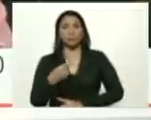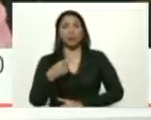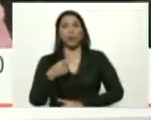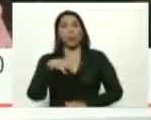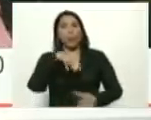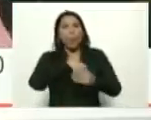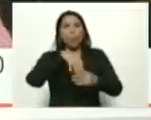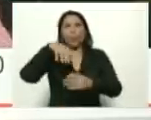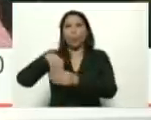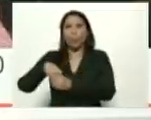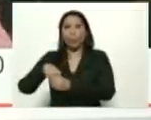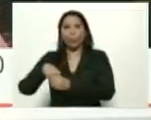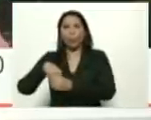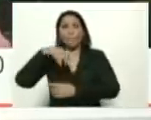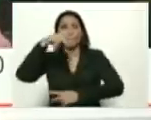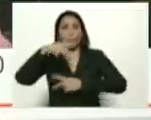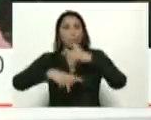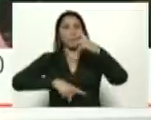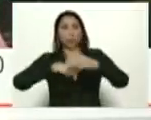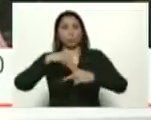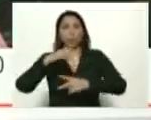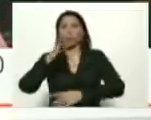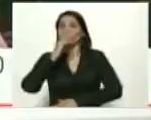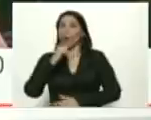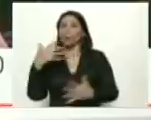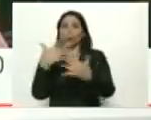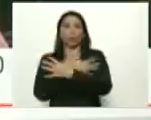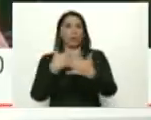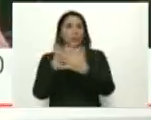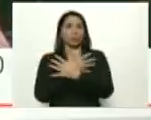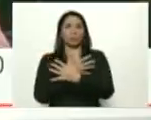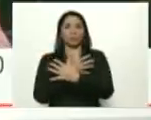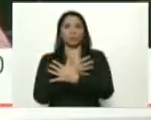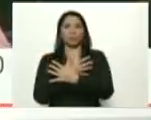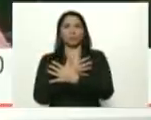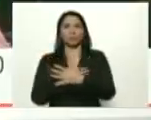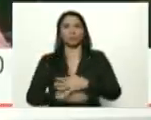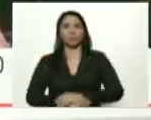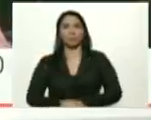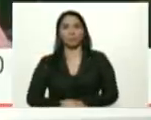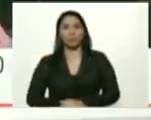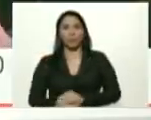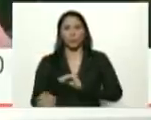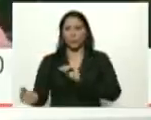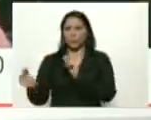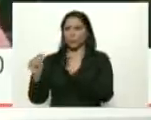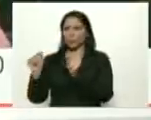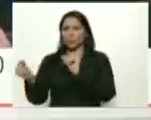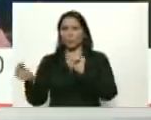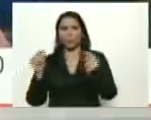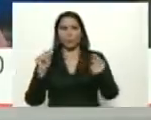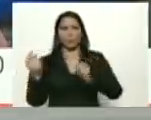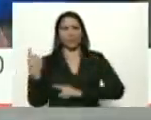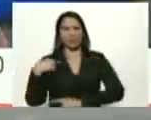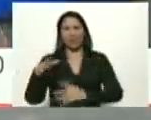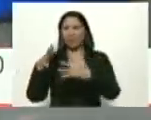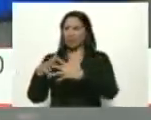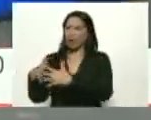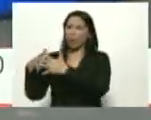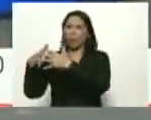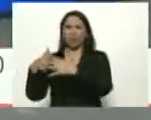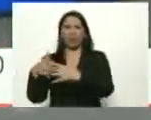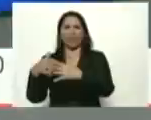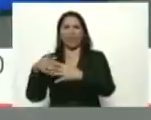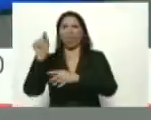cuarentena y producción no hay contradicción. Es un debate que tienen Estados Unidos, aquí y allá.